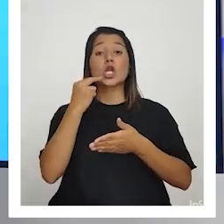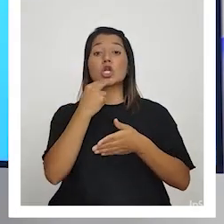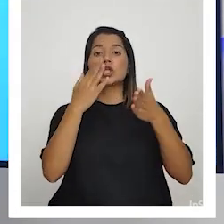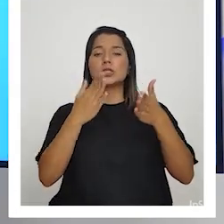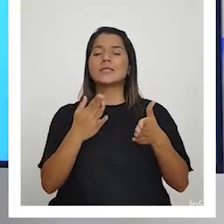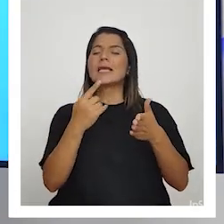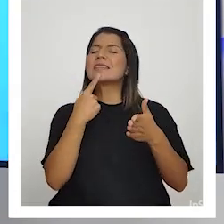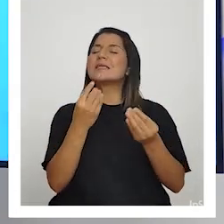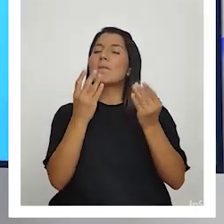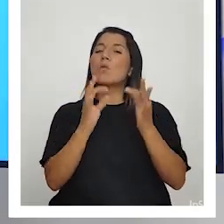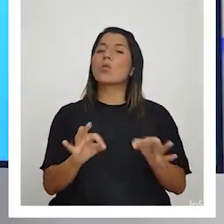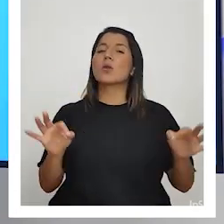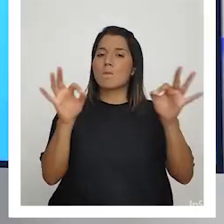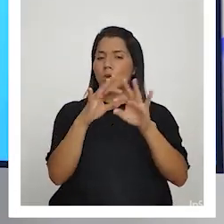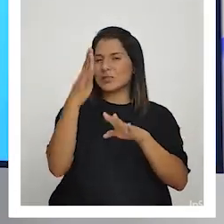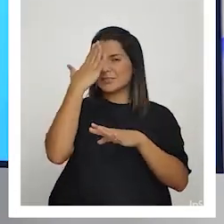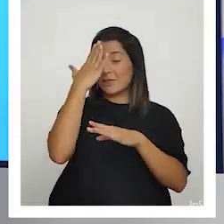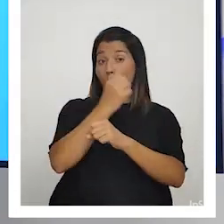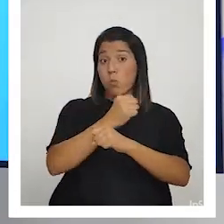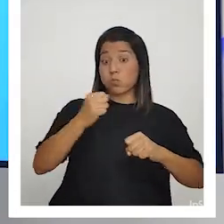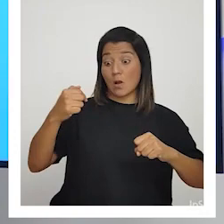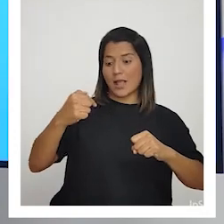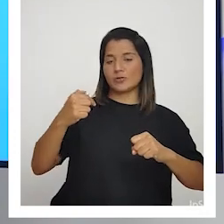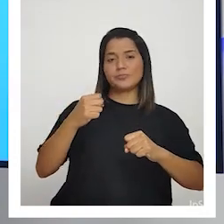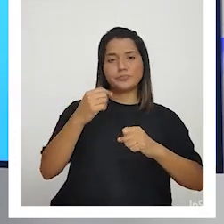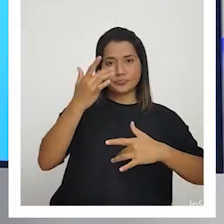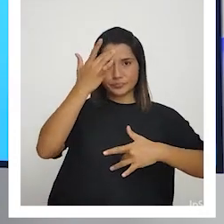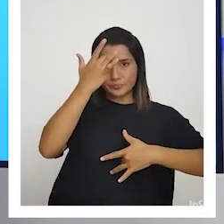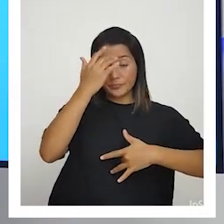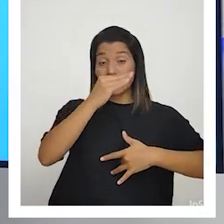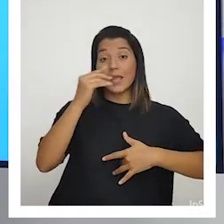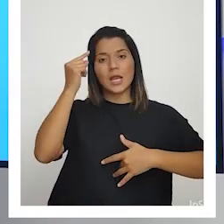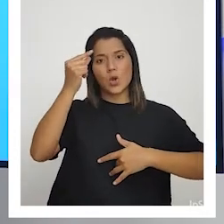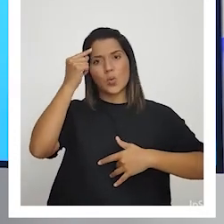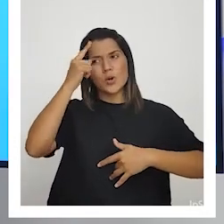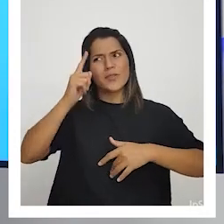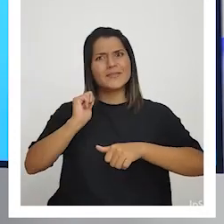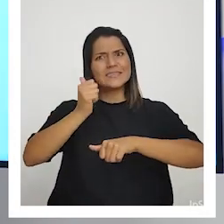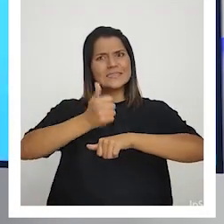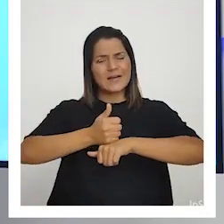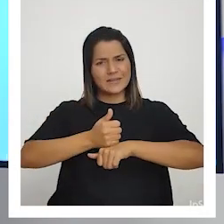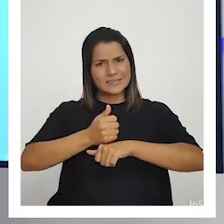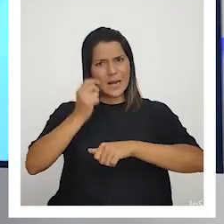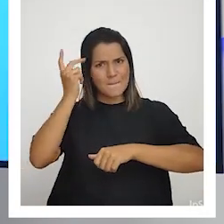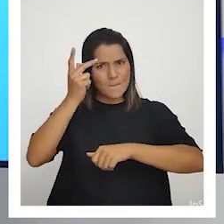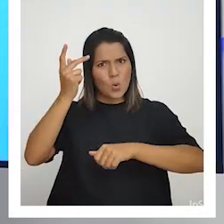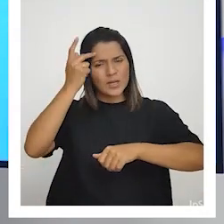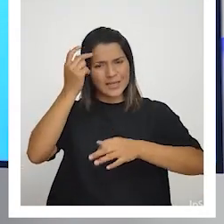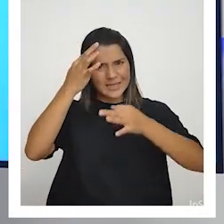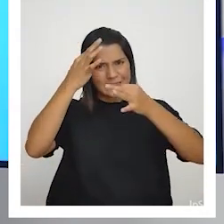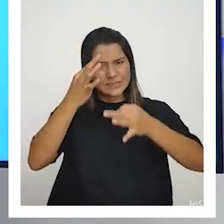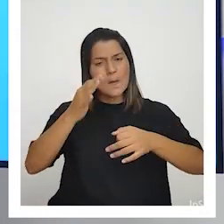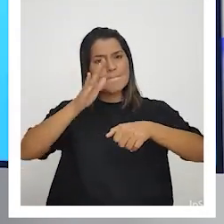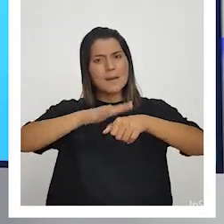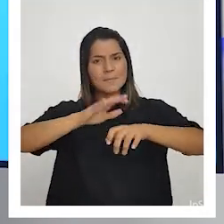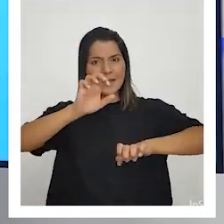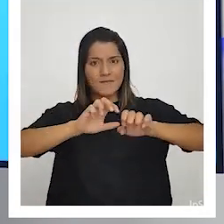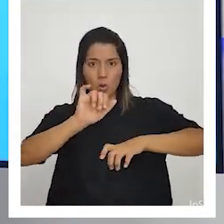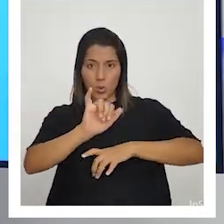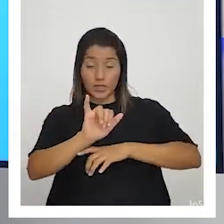una enfermedad, que como gobierno deben también existir políticas que nos ayuden a medir esto. Y es que en esta encuesta en la